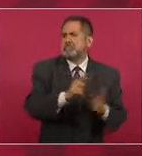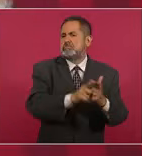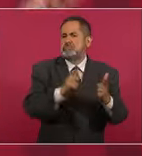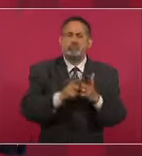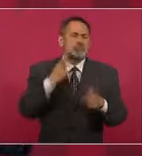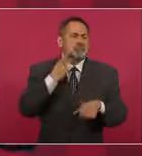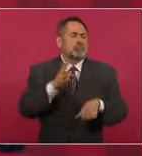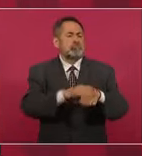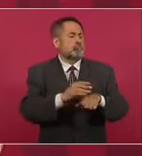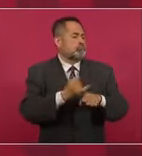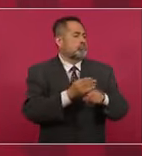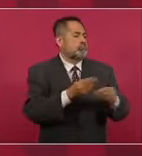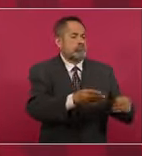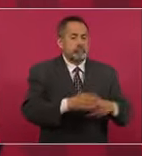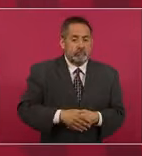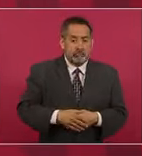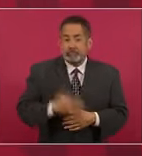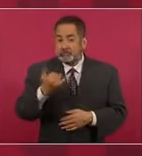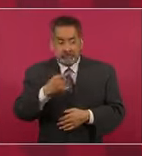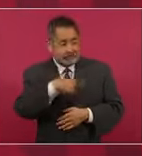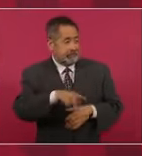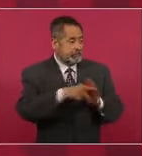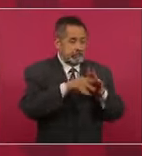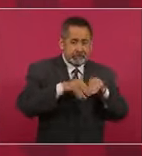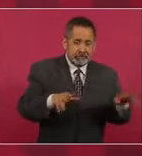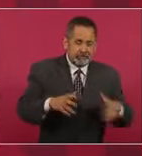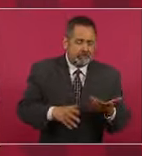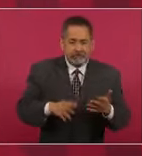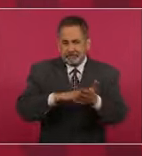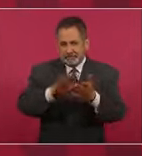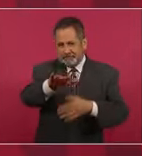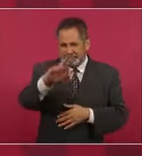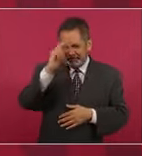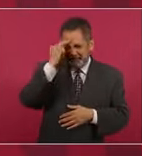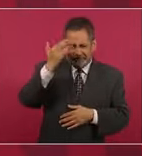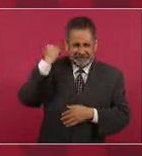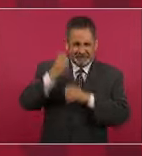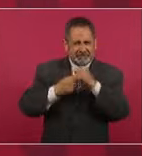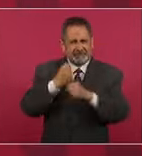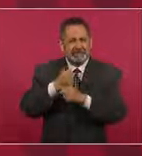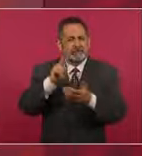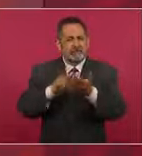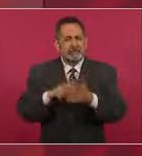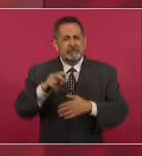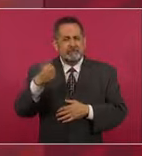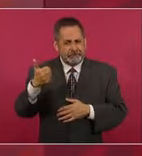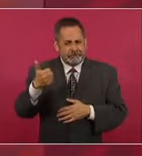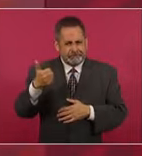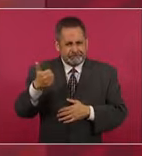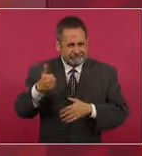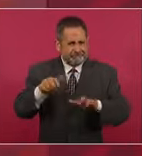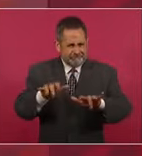los medios de información, yo recuerdo que en la elección del 2006 el cómputo